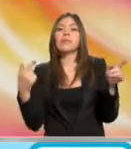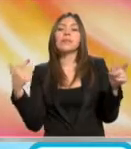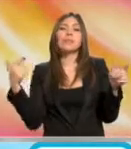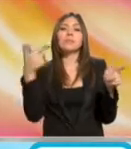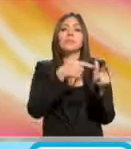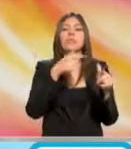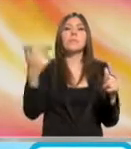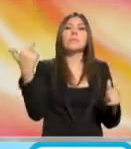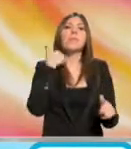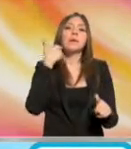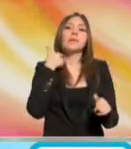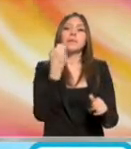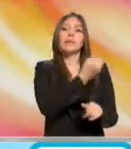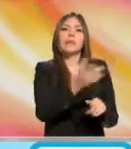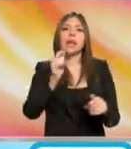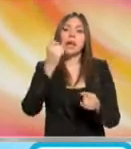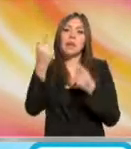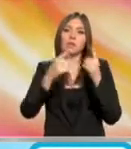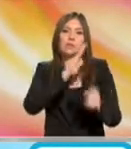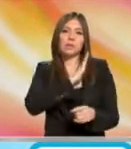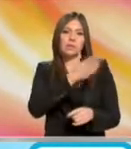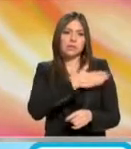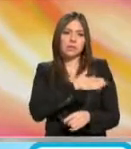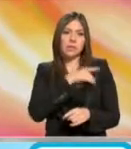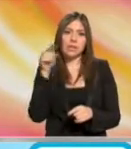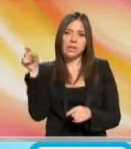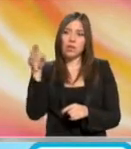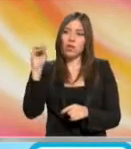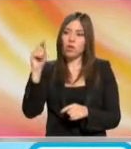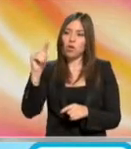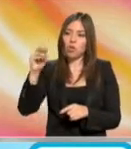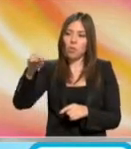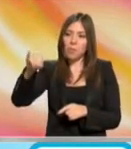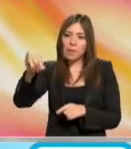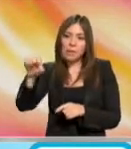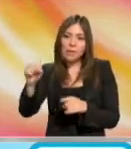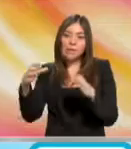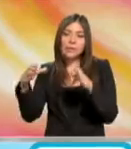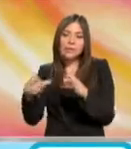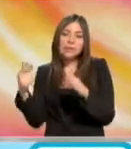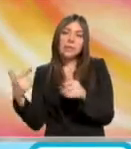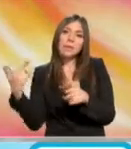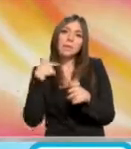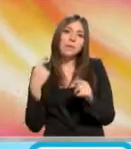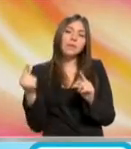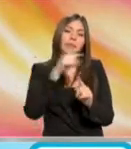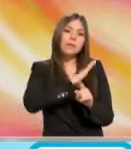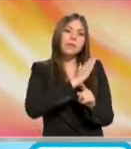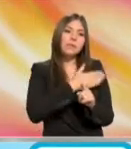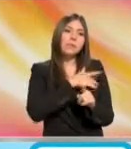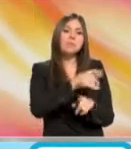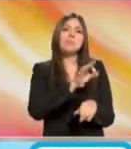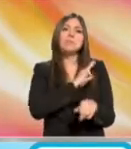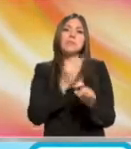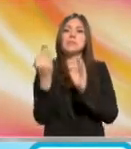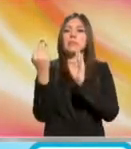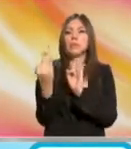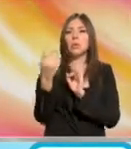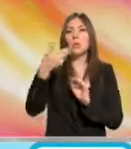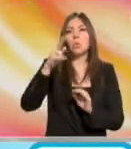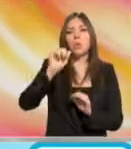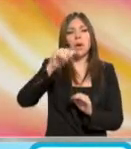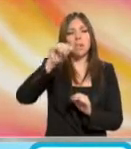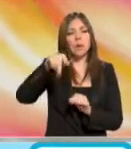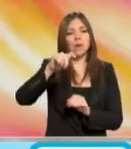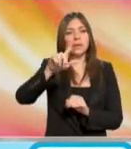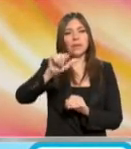zona menor, pero es una zona diferente que está cerca de aquí, del Sí. Huamantla. Y pues bueno, podemos conocer algo, además de